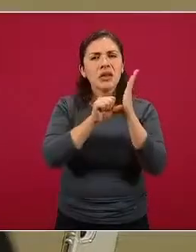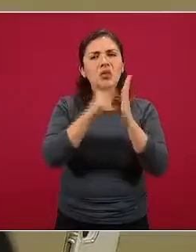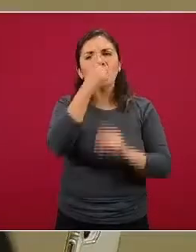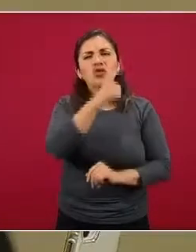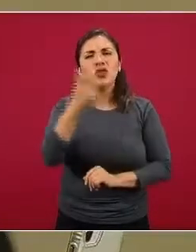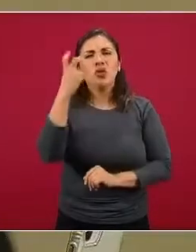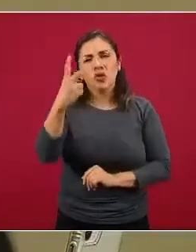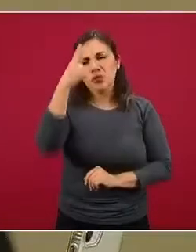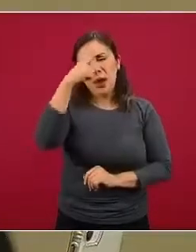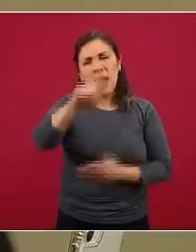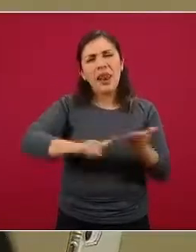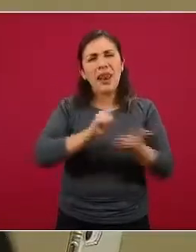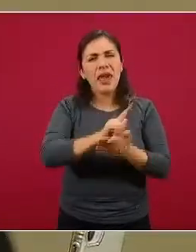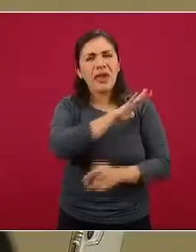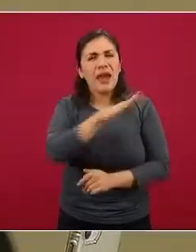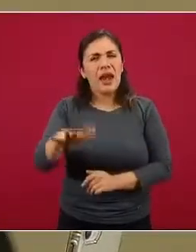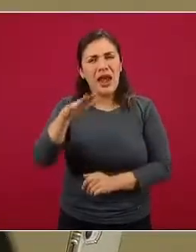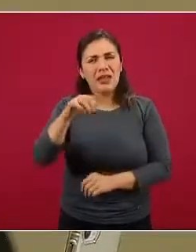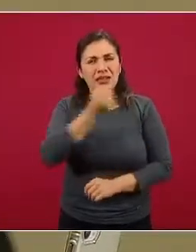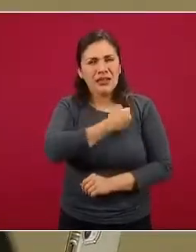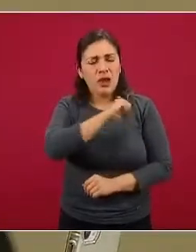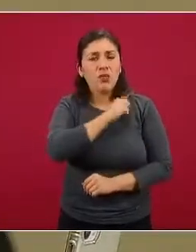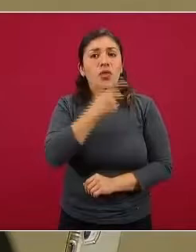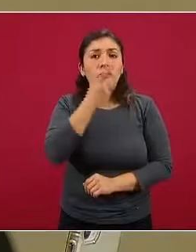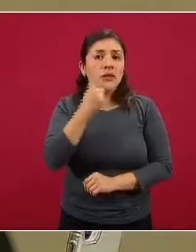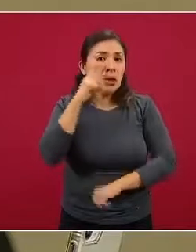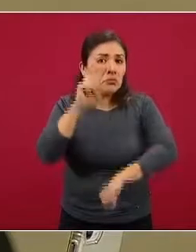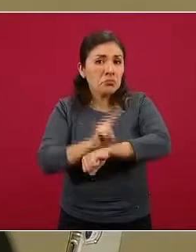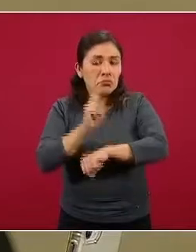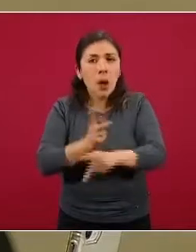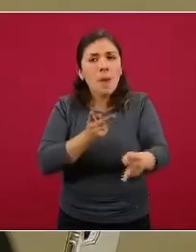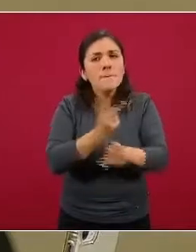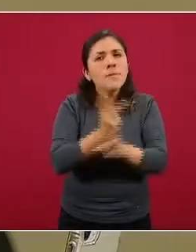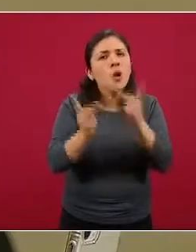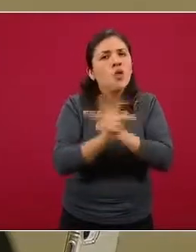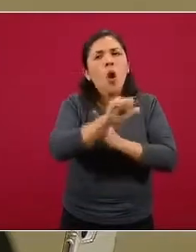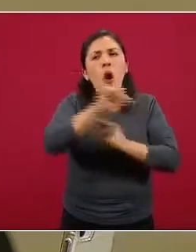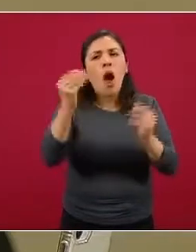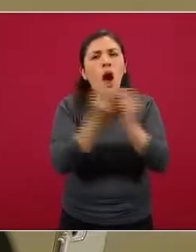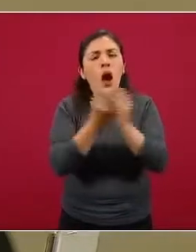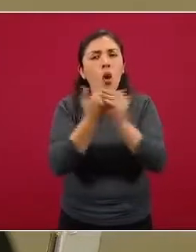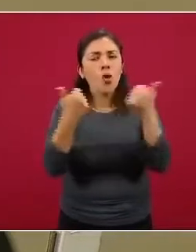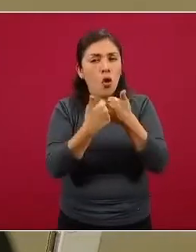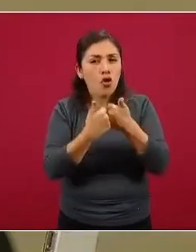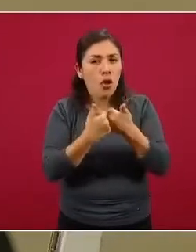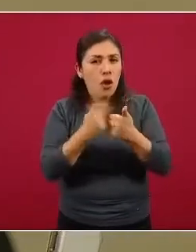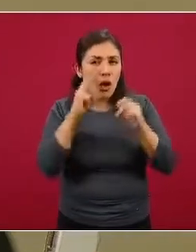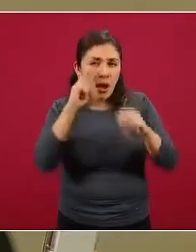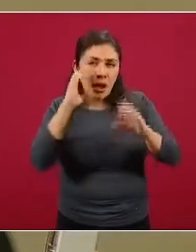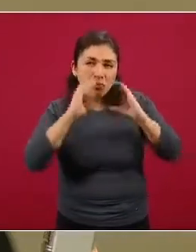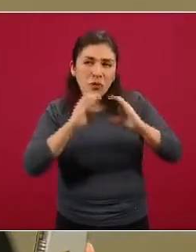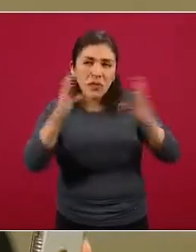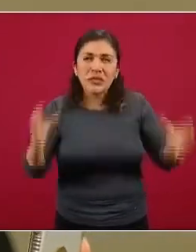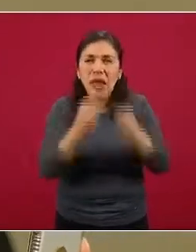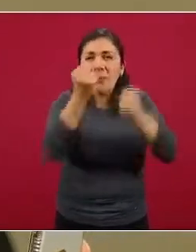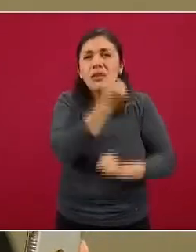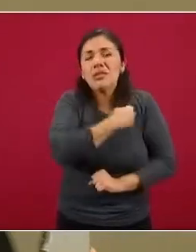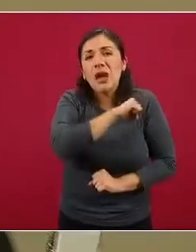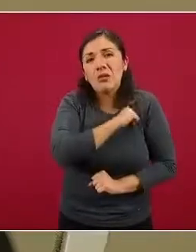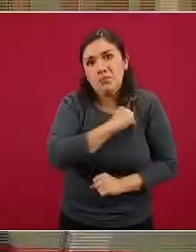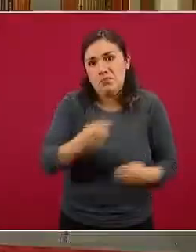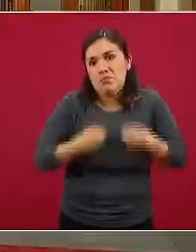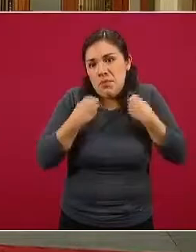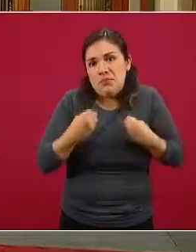de la Ley General de Salud prevé que se utilicen productos que no se les conozca la eficacia terapéutica, con fin de salvar la vida de las